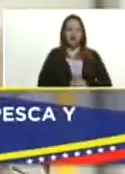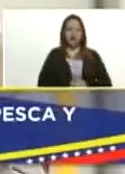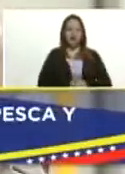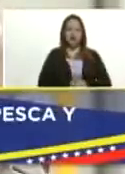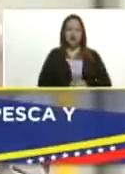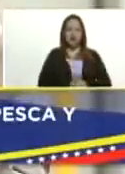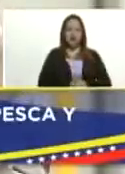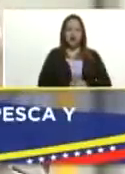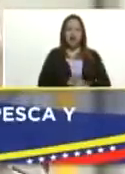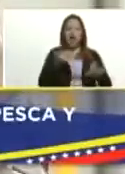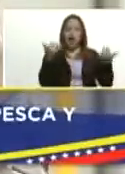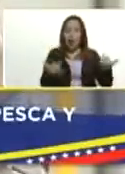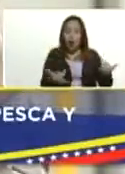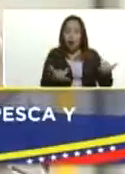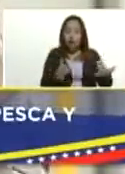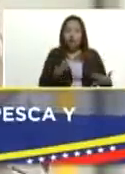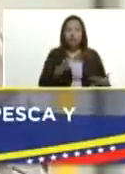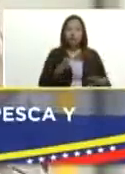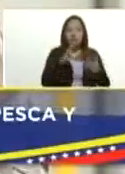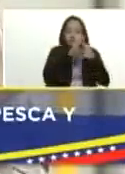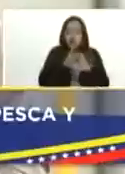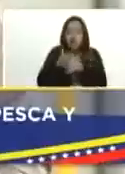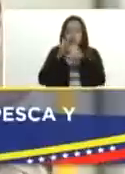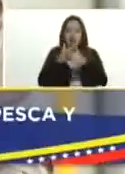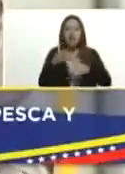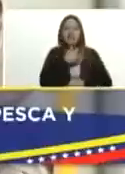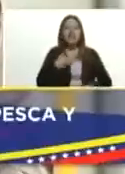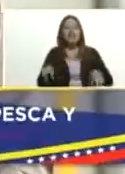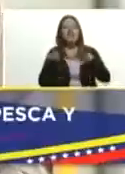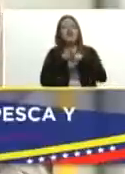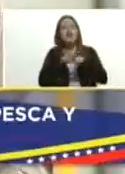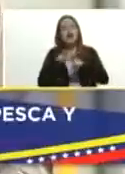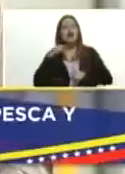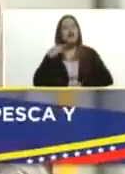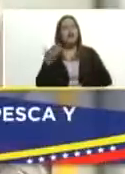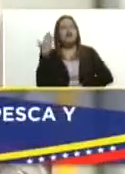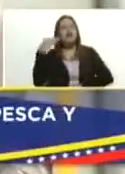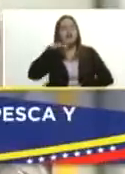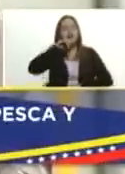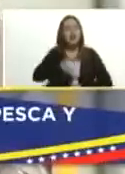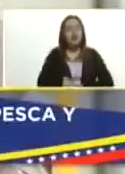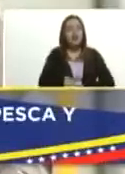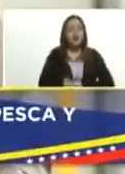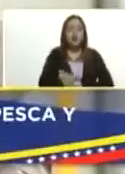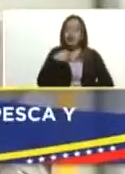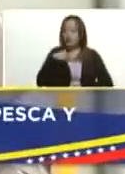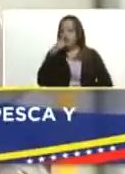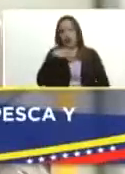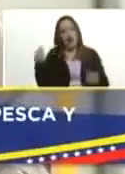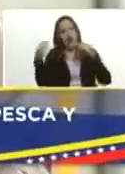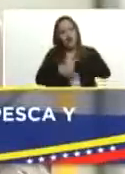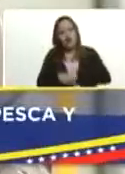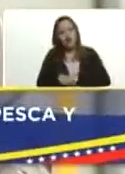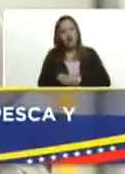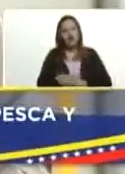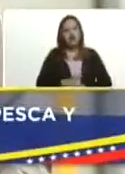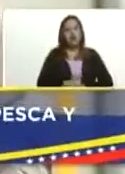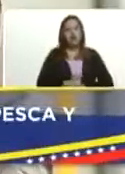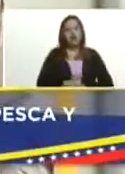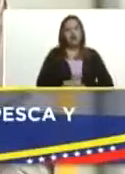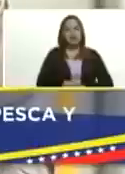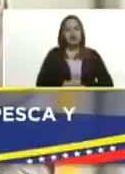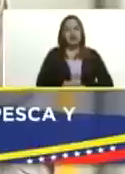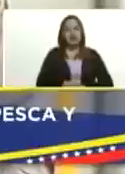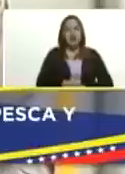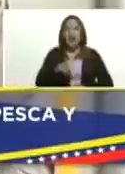Ahora ellos pretenden imponernos una nueva compañía guipuzcoana. Y yo lo rechazo, lo repudio.